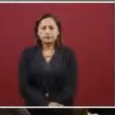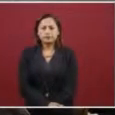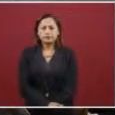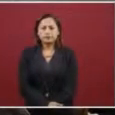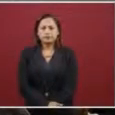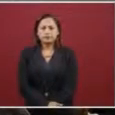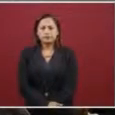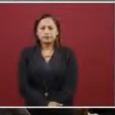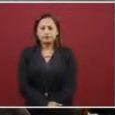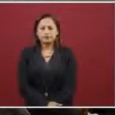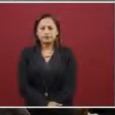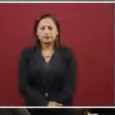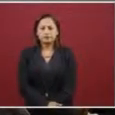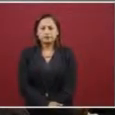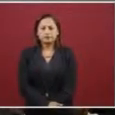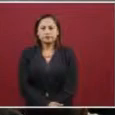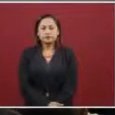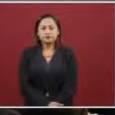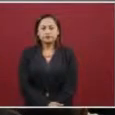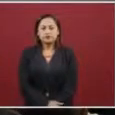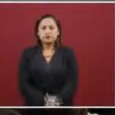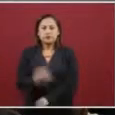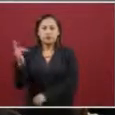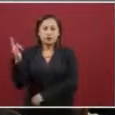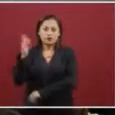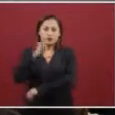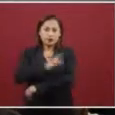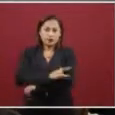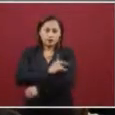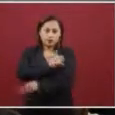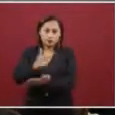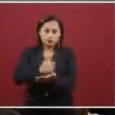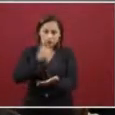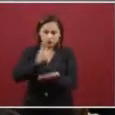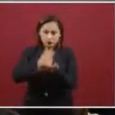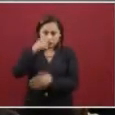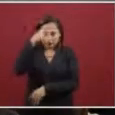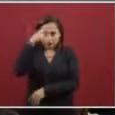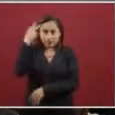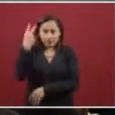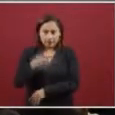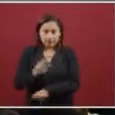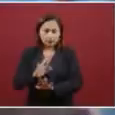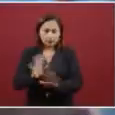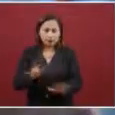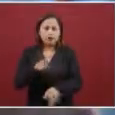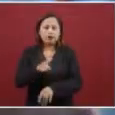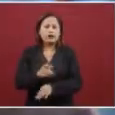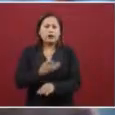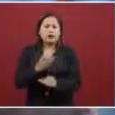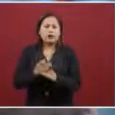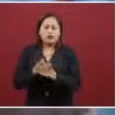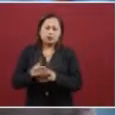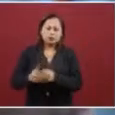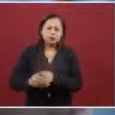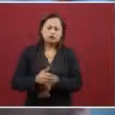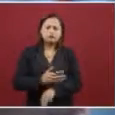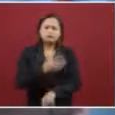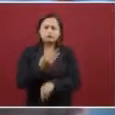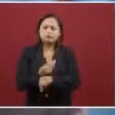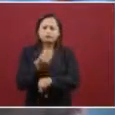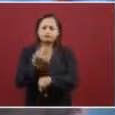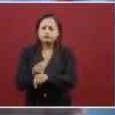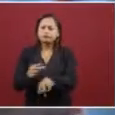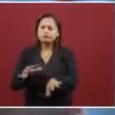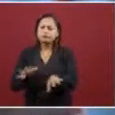en el aeropuerto de la ciudad de méxico va a tener una serie de modificaciones con